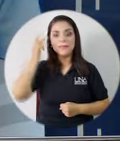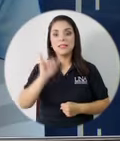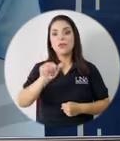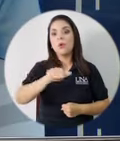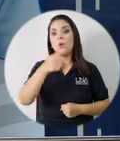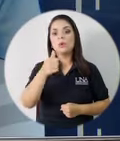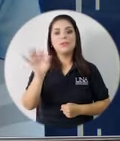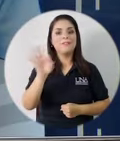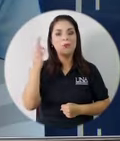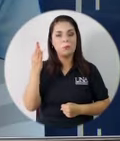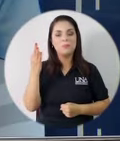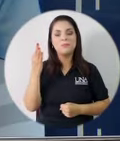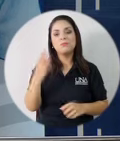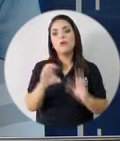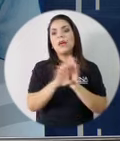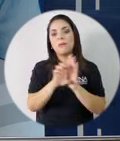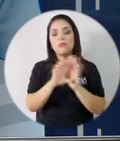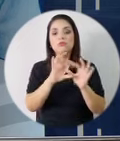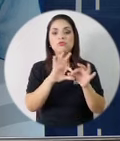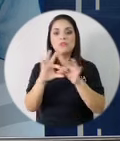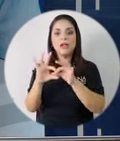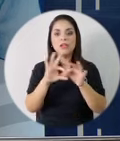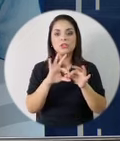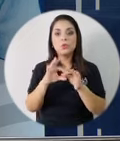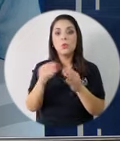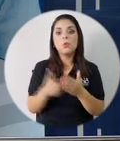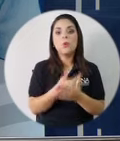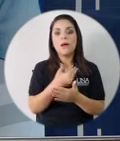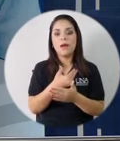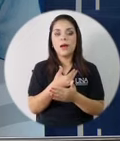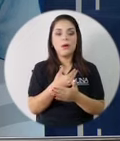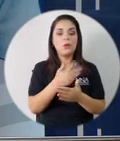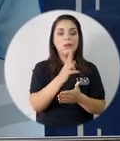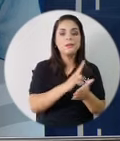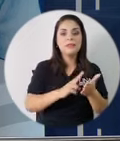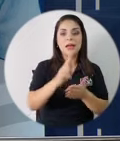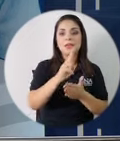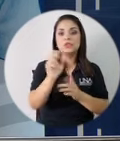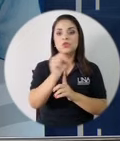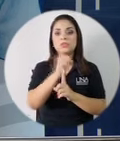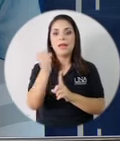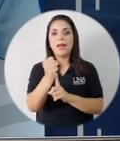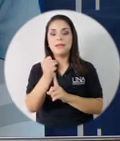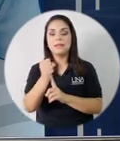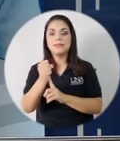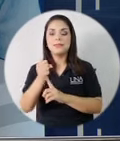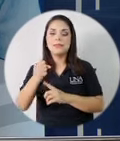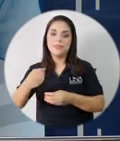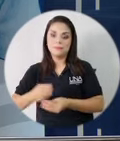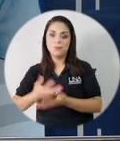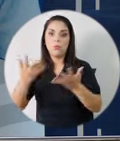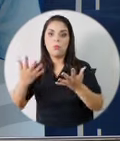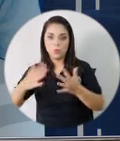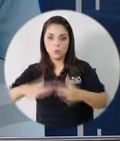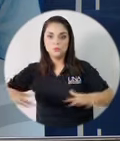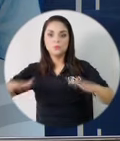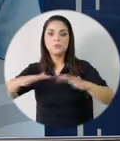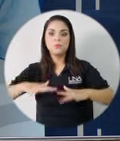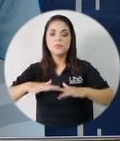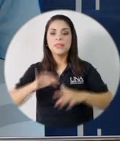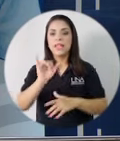ejecución de esas políticas. Esa es otra manera, digamos, en una relación nueva entre universidad, sociedad y Estado. Pero